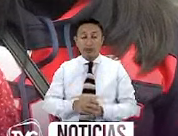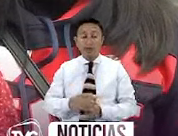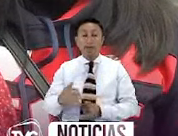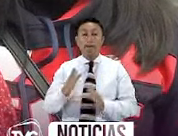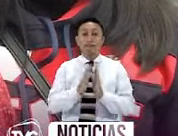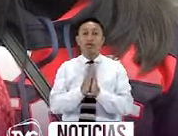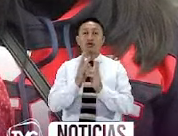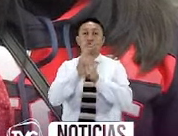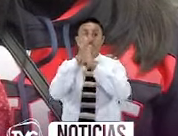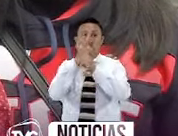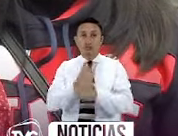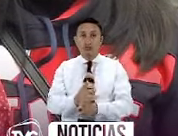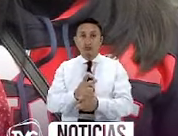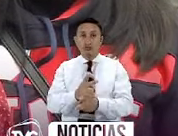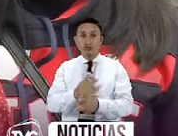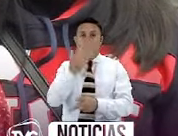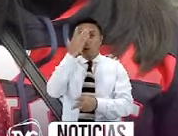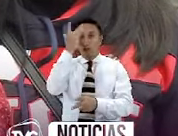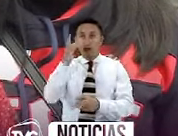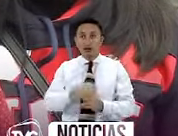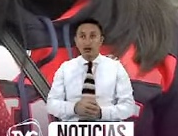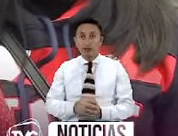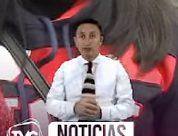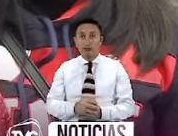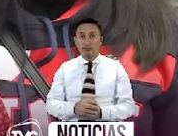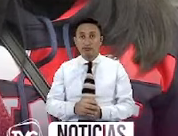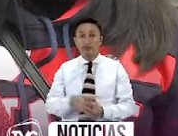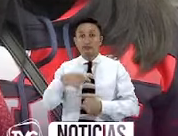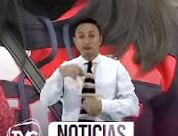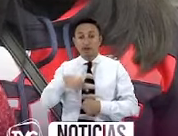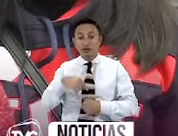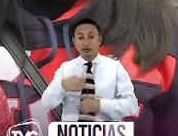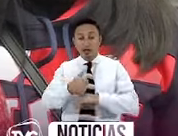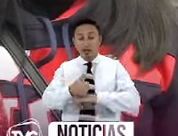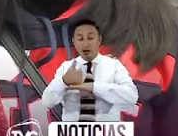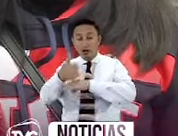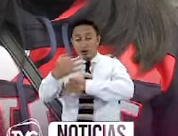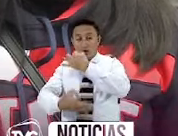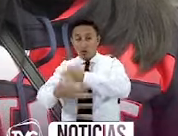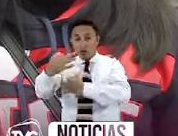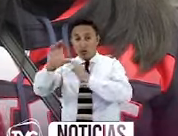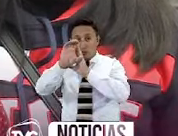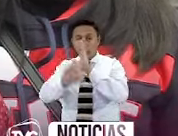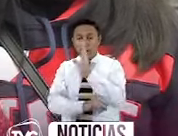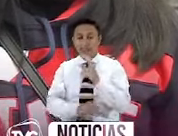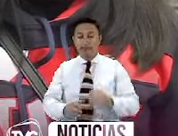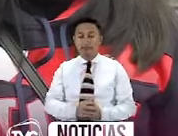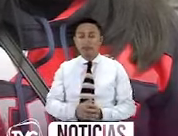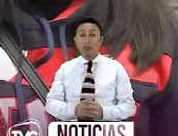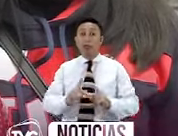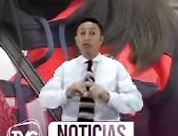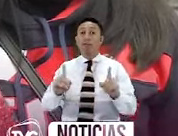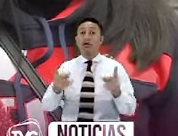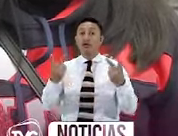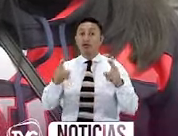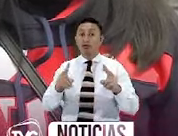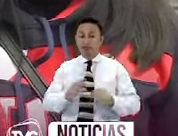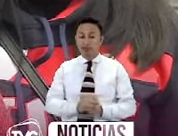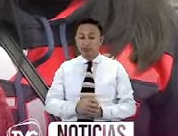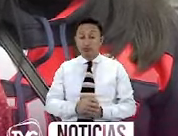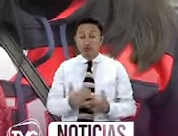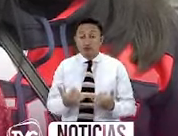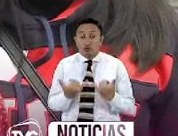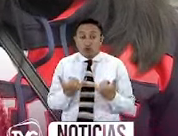protección porque vamos a ir a las instancias jurídicas y constitucionales. Pero también, como hoy,